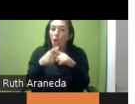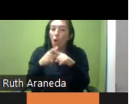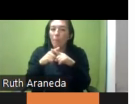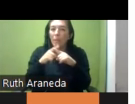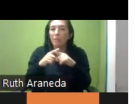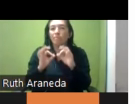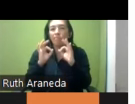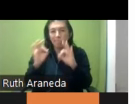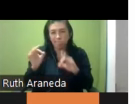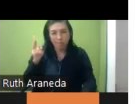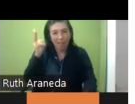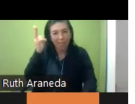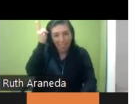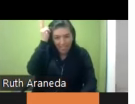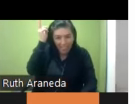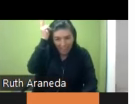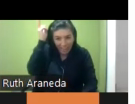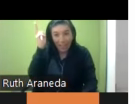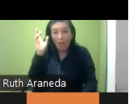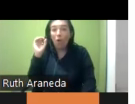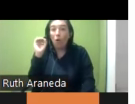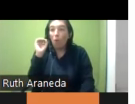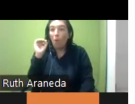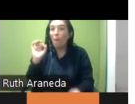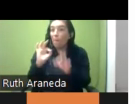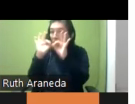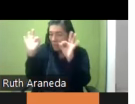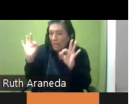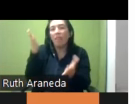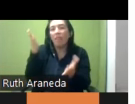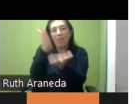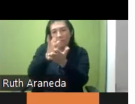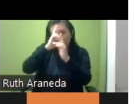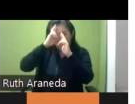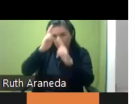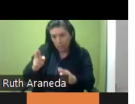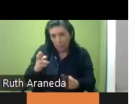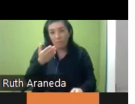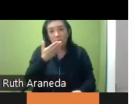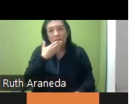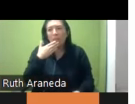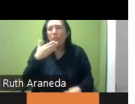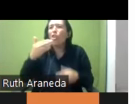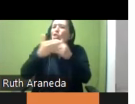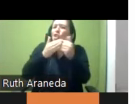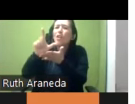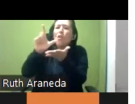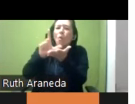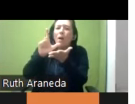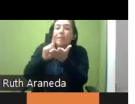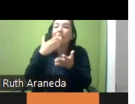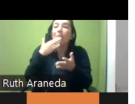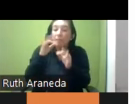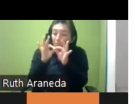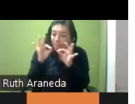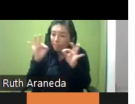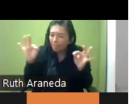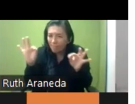originario, indígena, vernacular, también considerarlo. Si tiene proveniencia, mejor. Las medidas, una